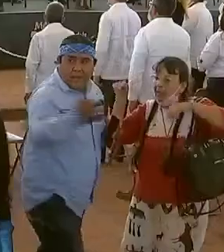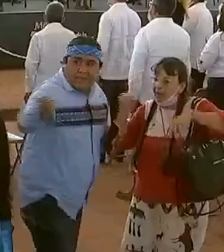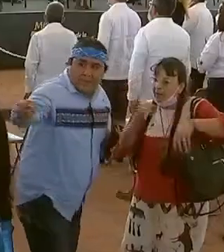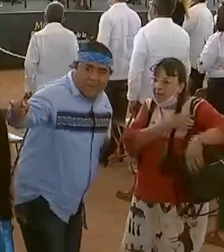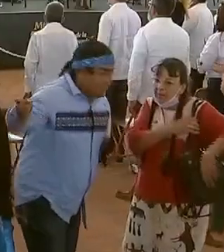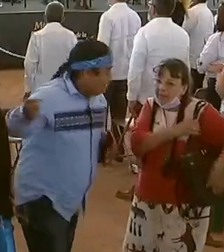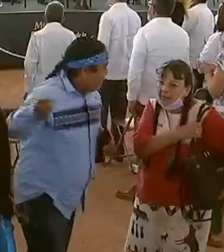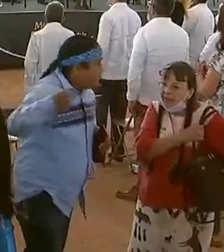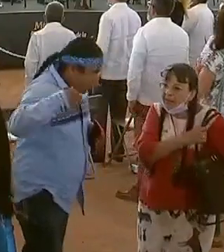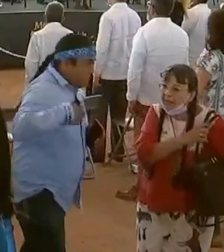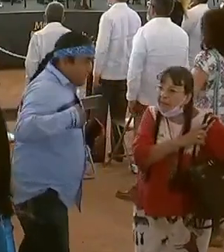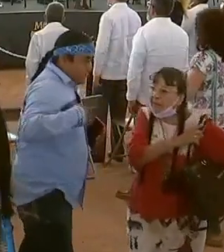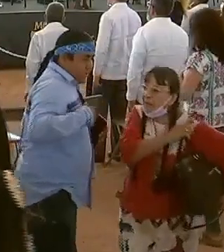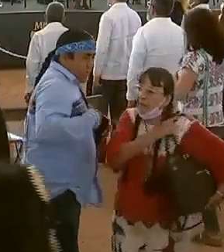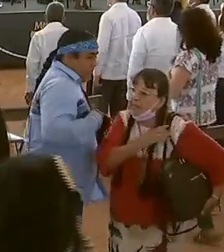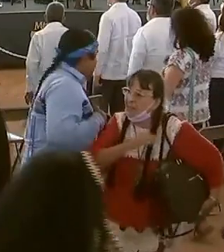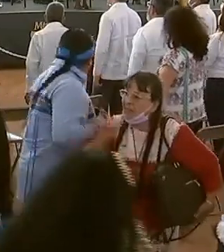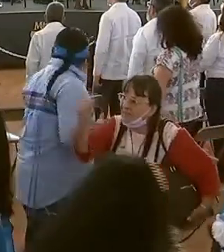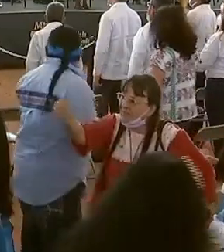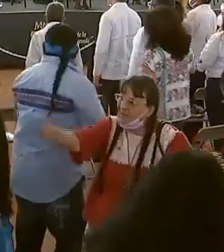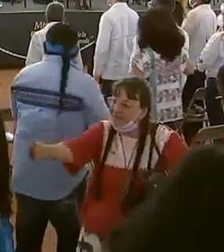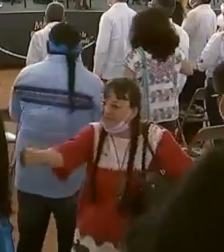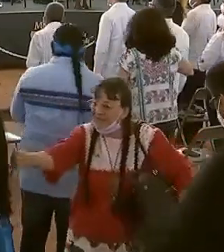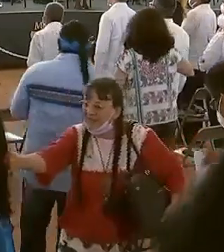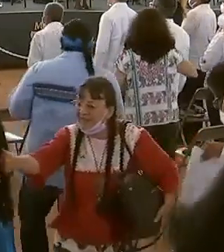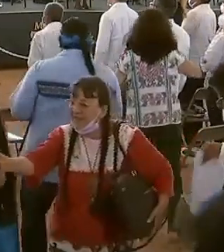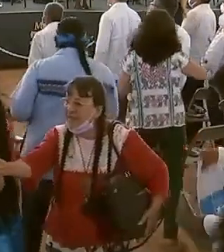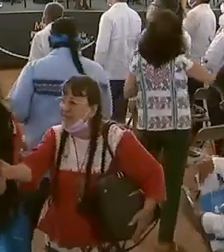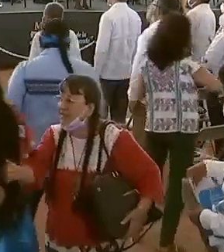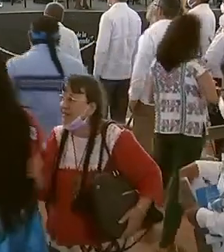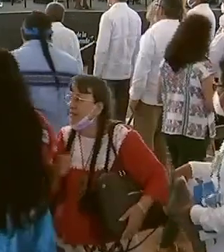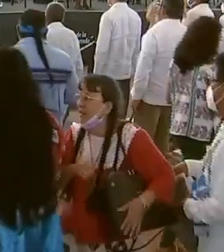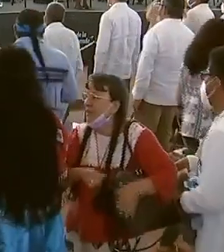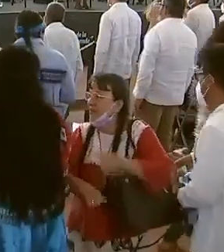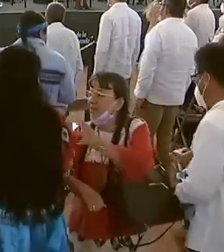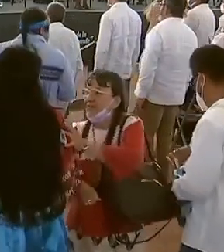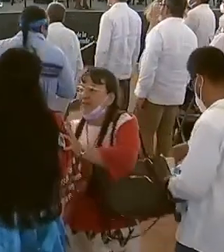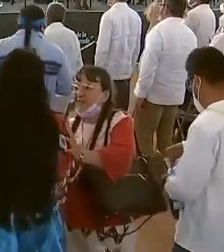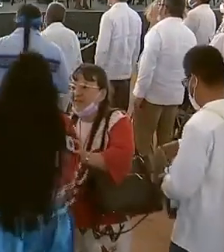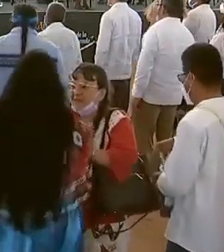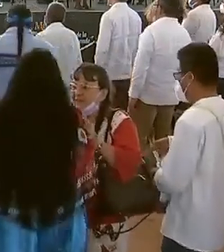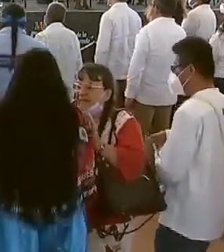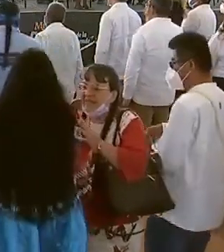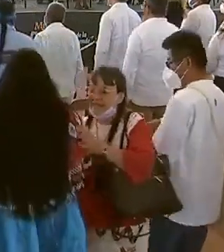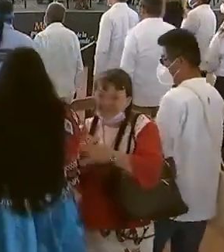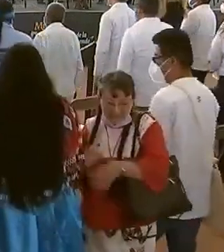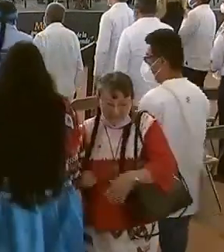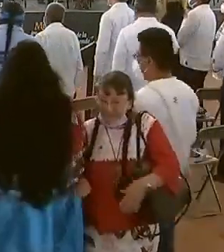familia que Aimac llegó a Cuactecapo amani. Chocutesiam.